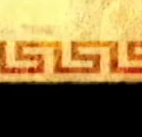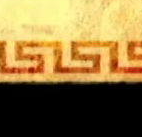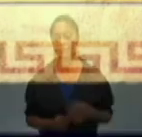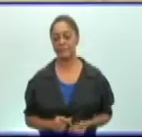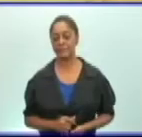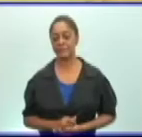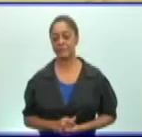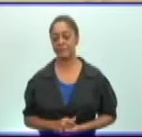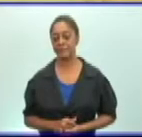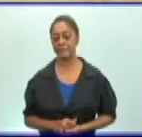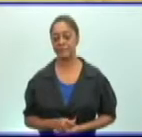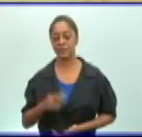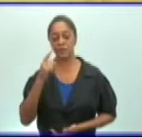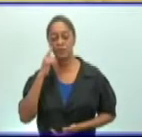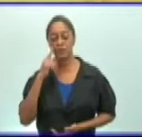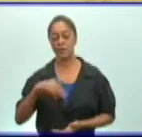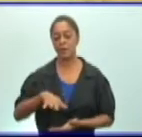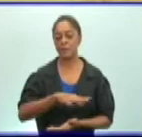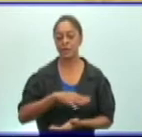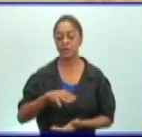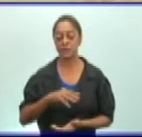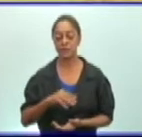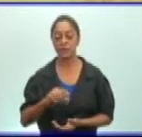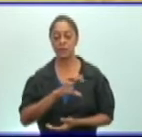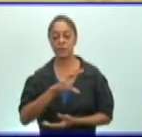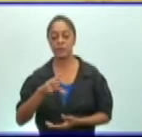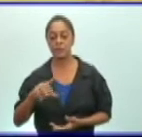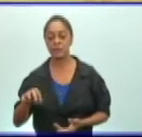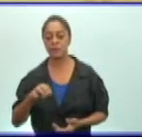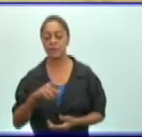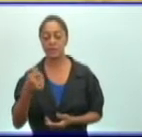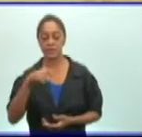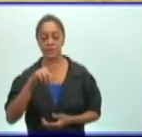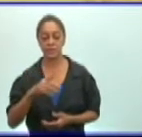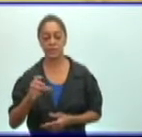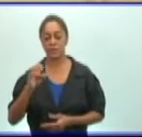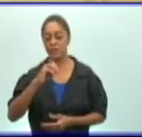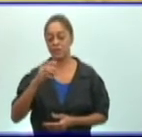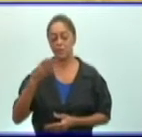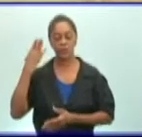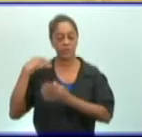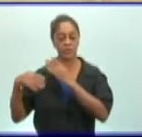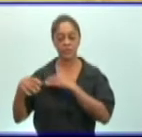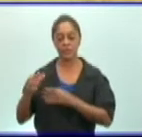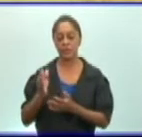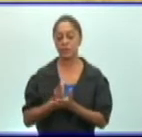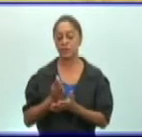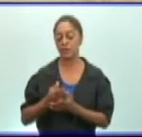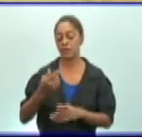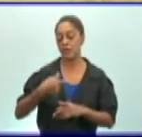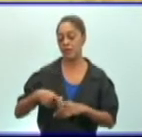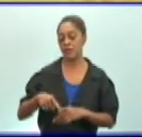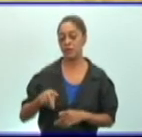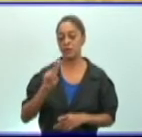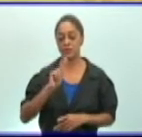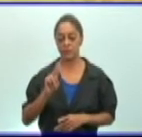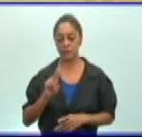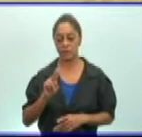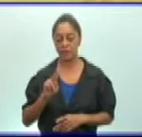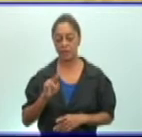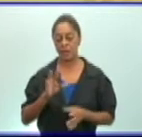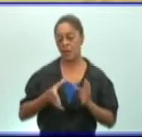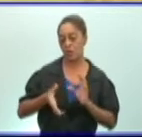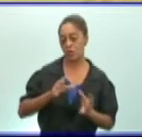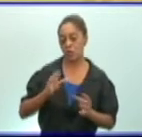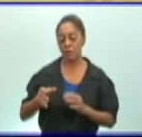Observa las zonas geográficas donde se desarrollaron las civilizaciones del Oriente Antiguo, estudiadas en la pasada unidad. Compara la